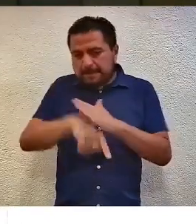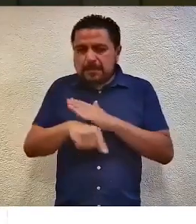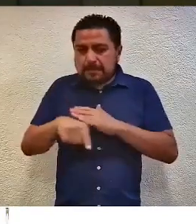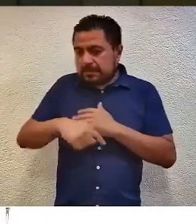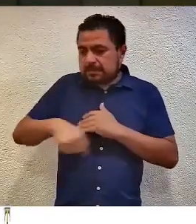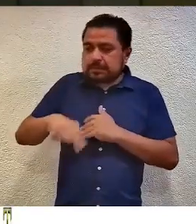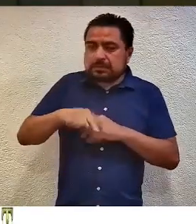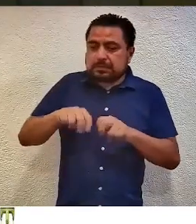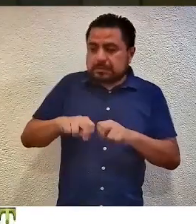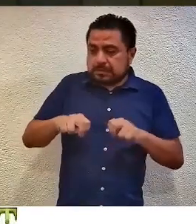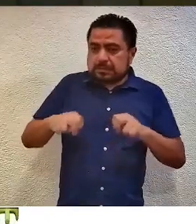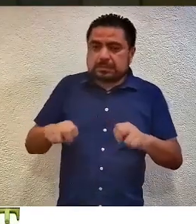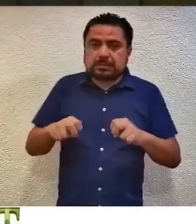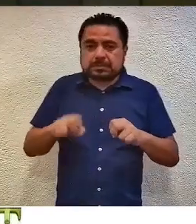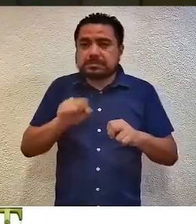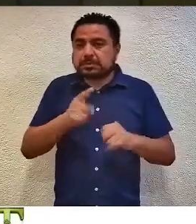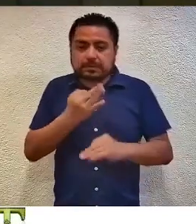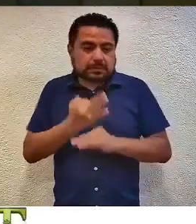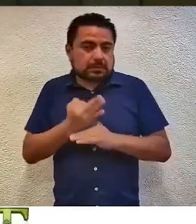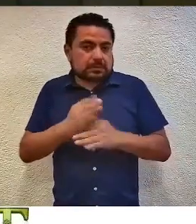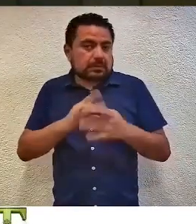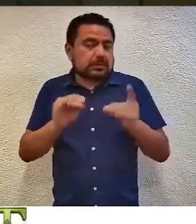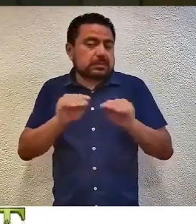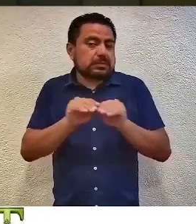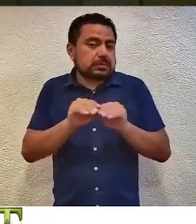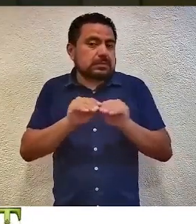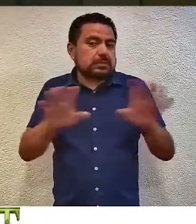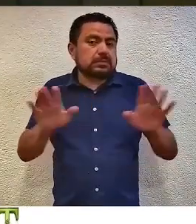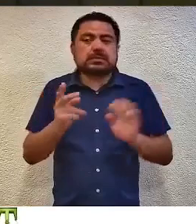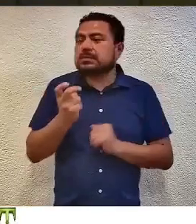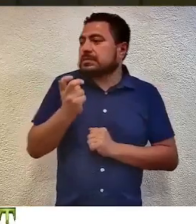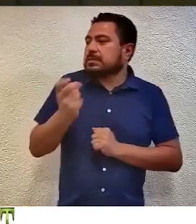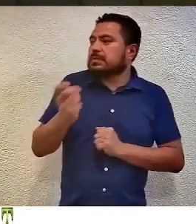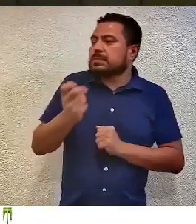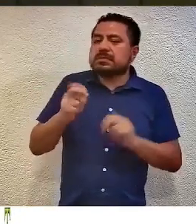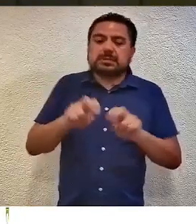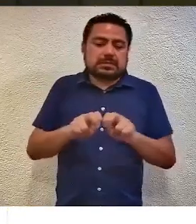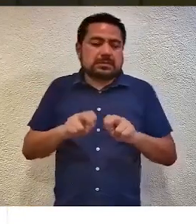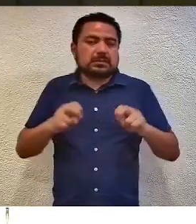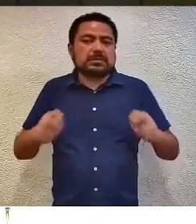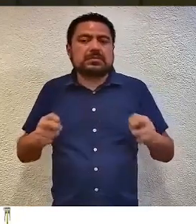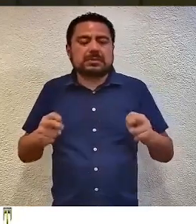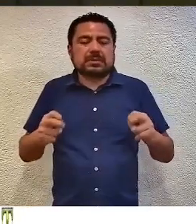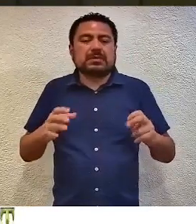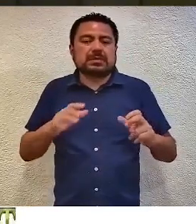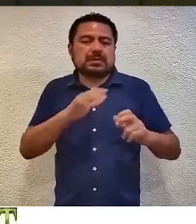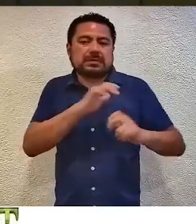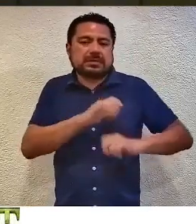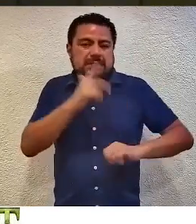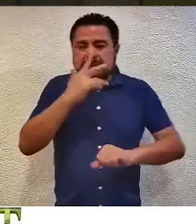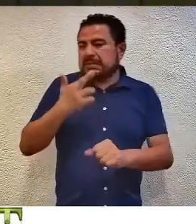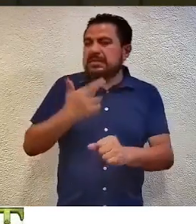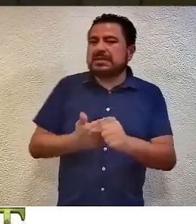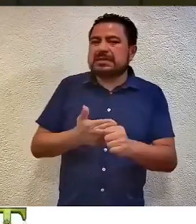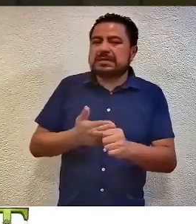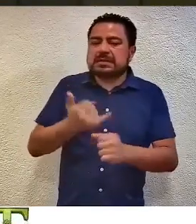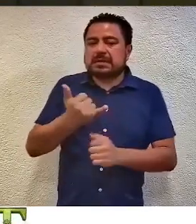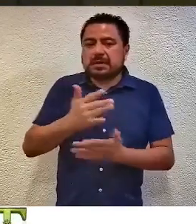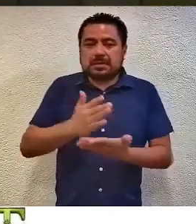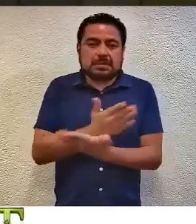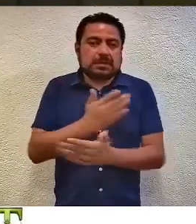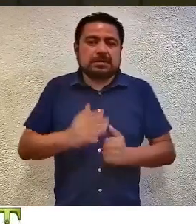pero ahorita también aclaro, esta es una sesión jurisdiccional y